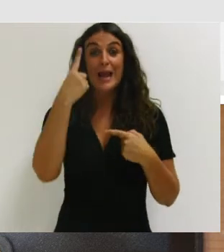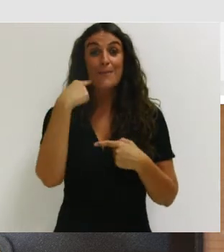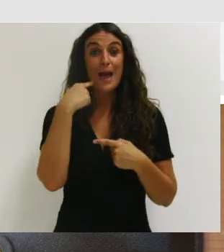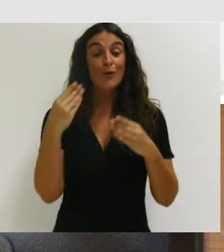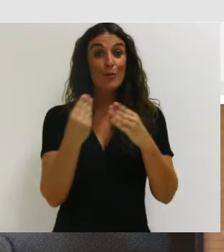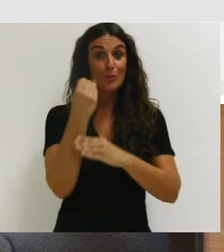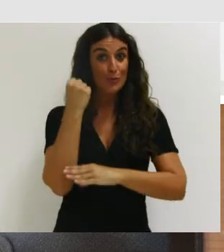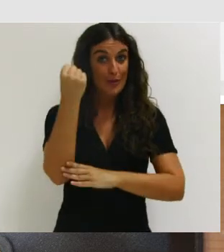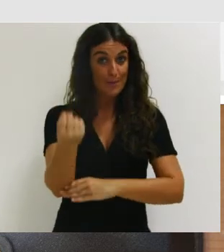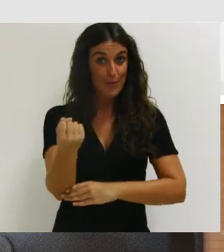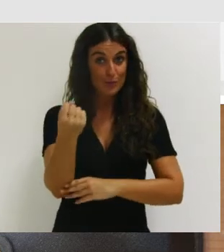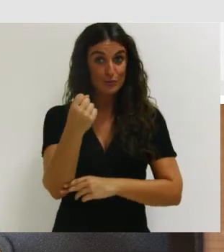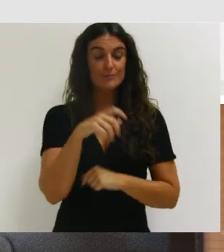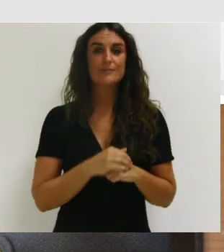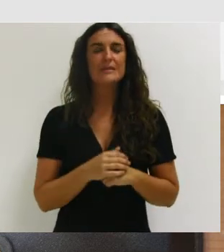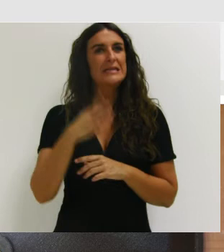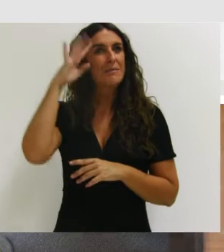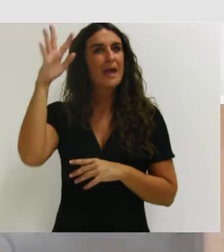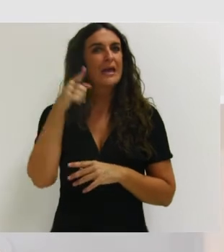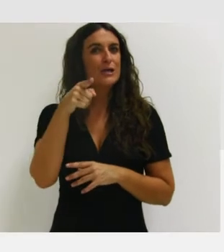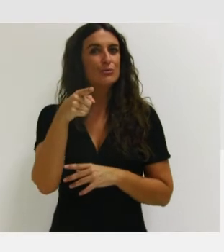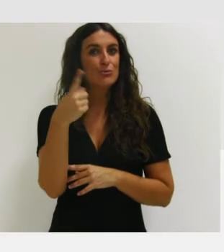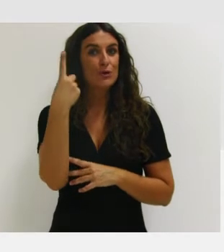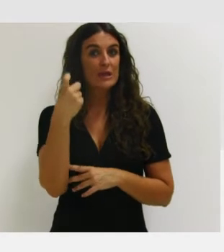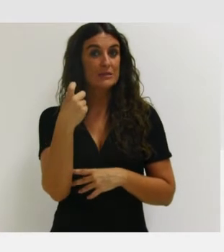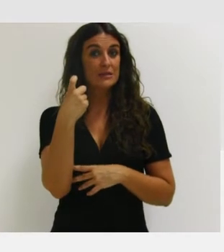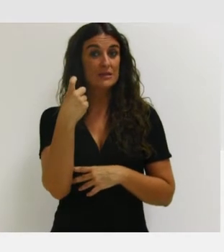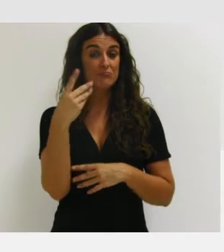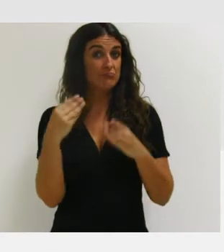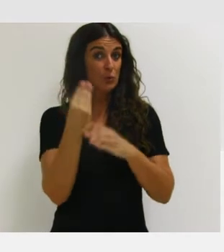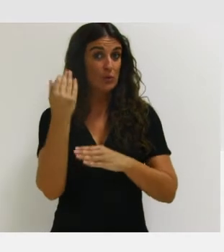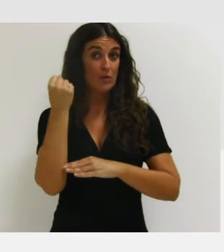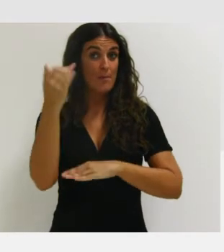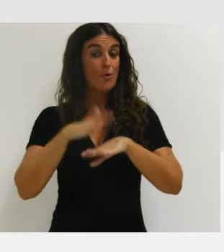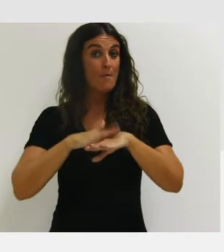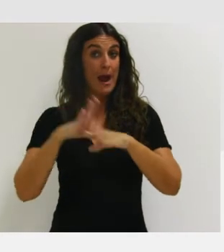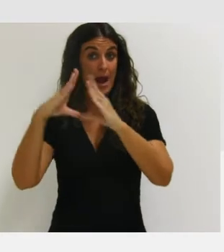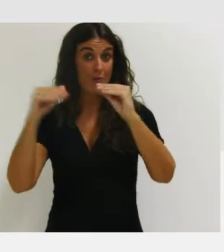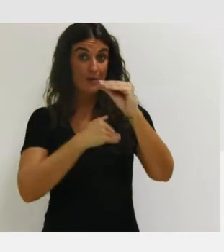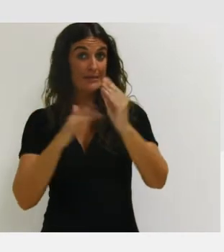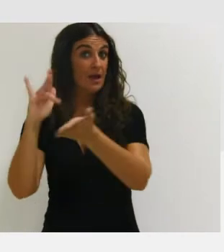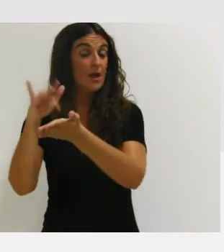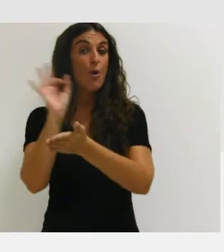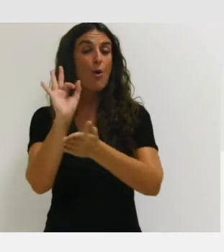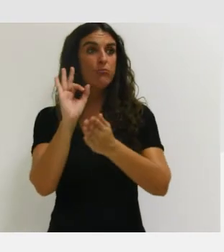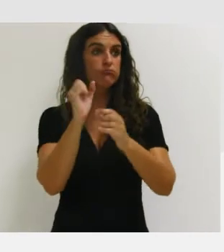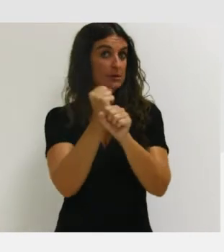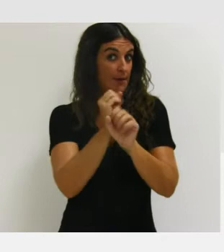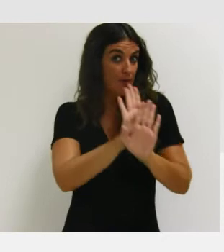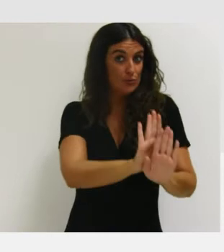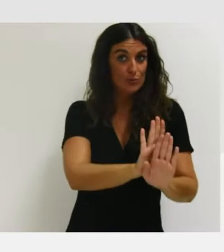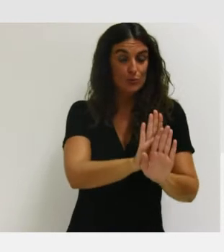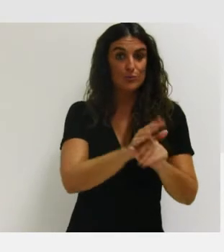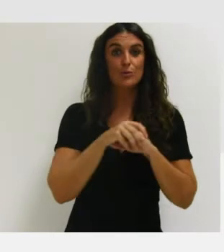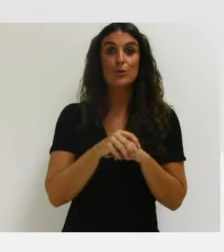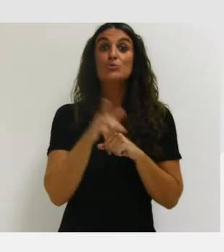de productos de apoyo. Imagina que necesitas un producto de apoyo para ir a la universidad o para tu trabajo.